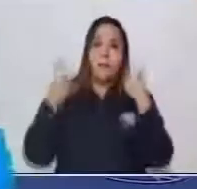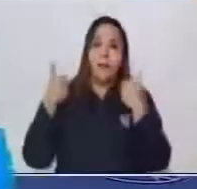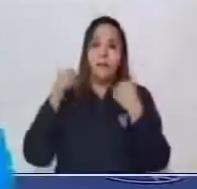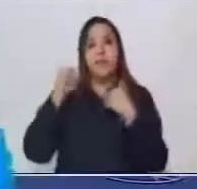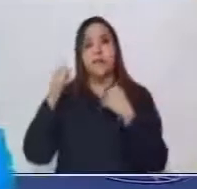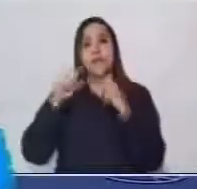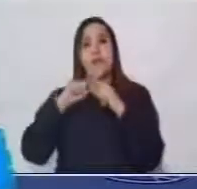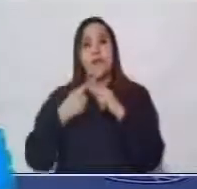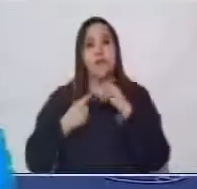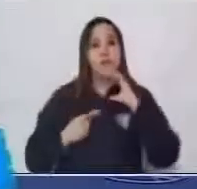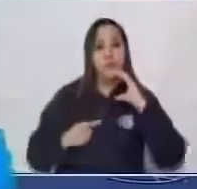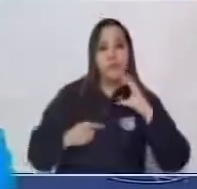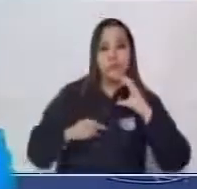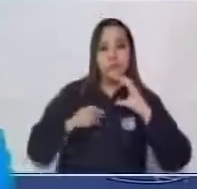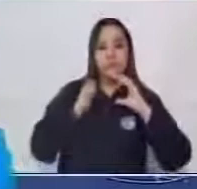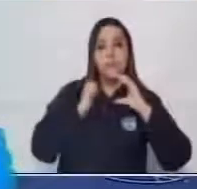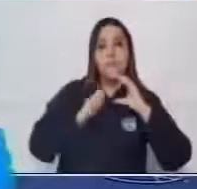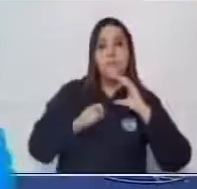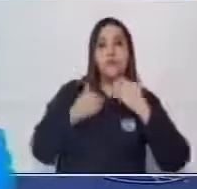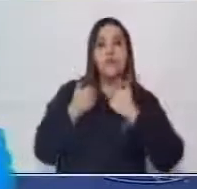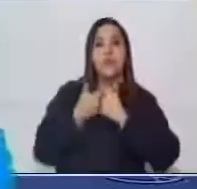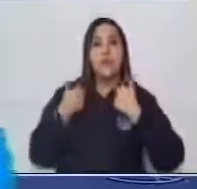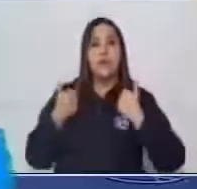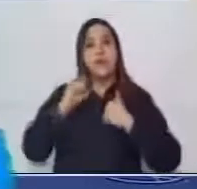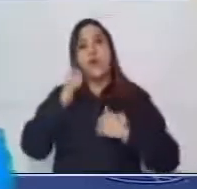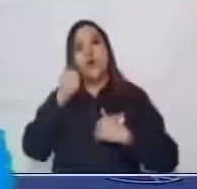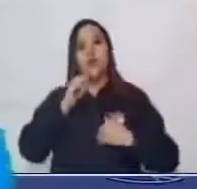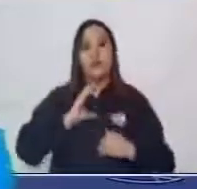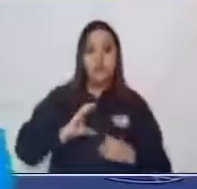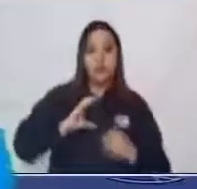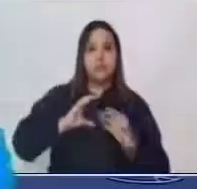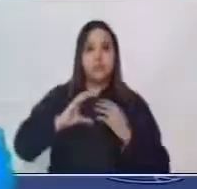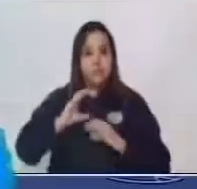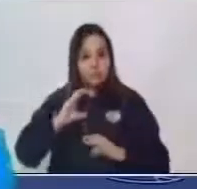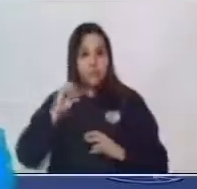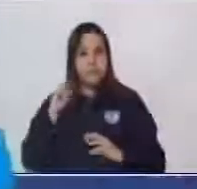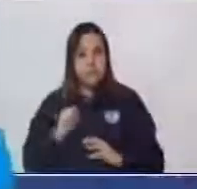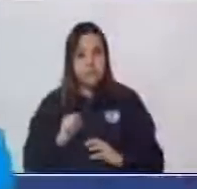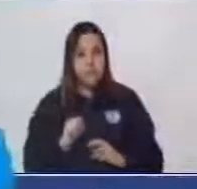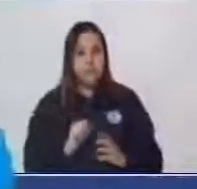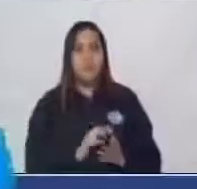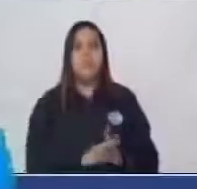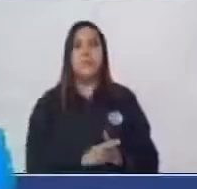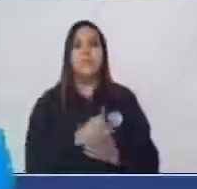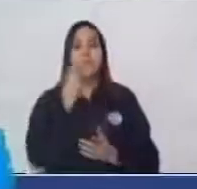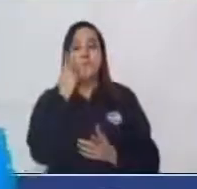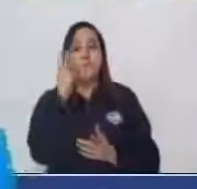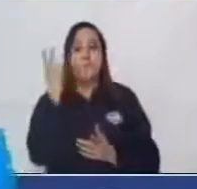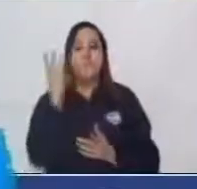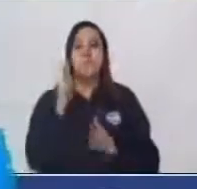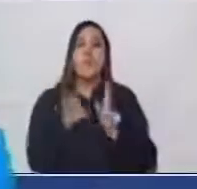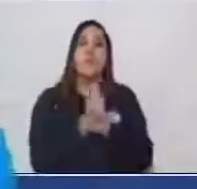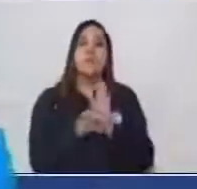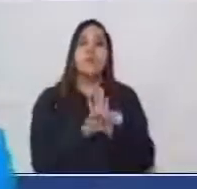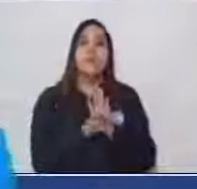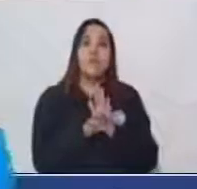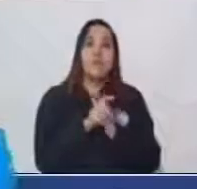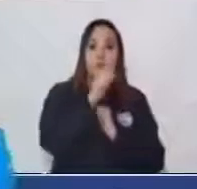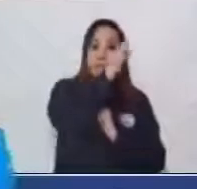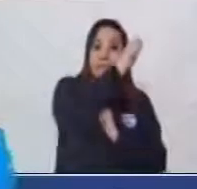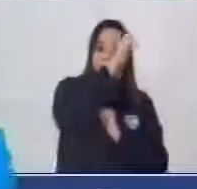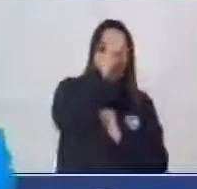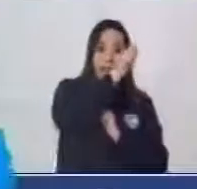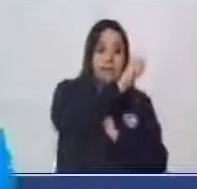oraciones que al unir estas forman párrafos. Entonces, cuando una